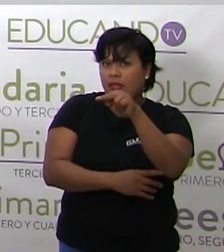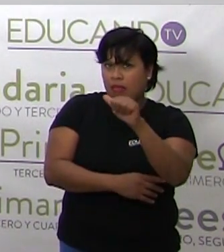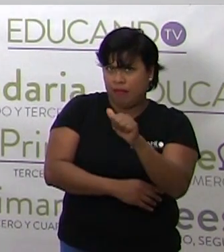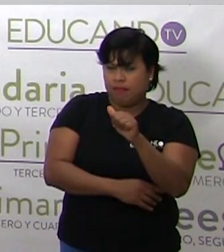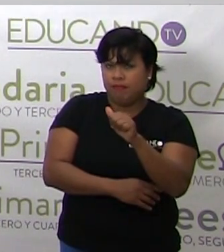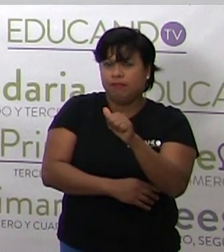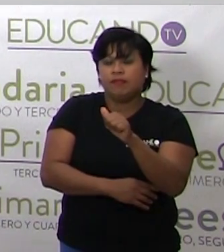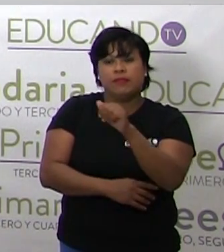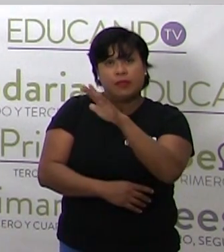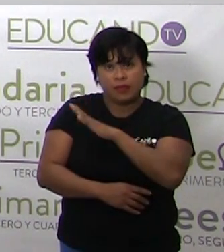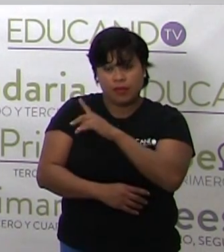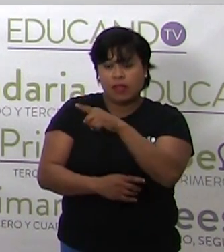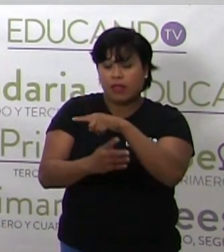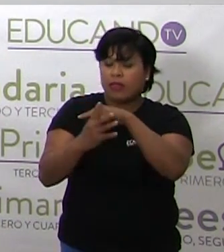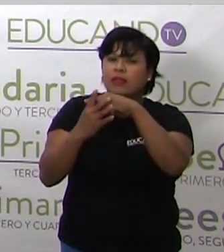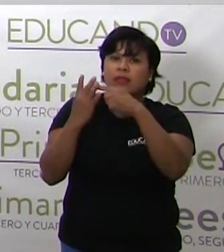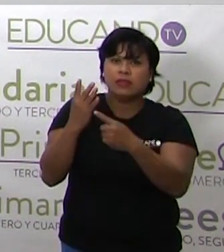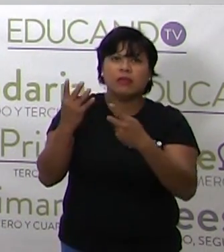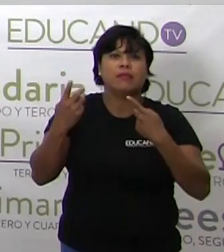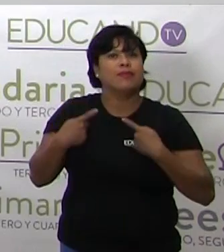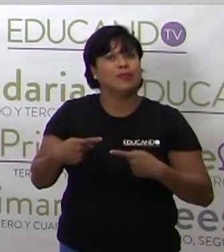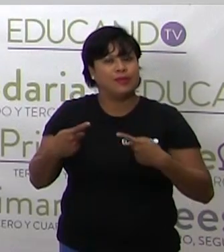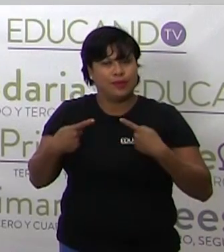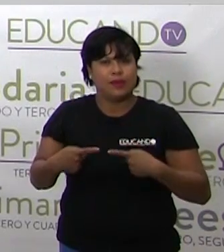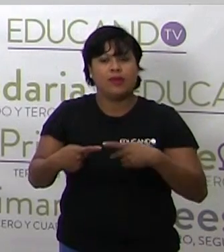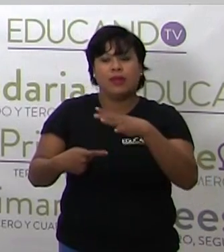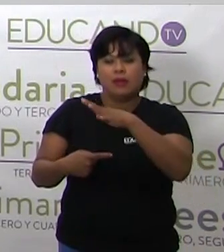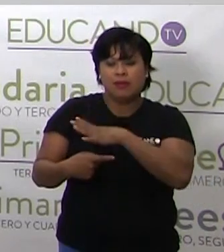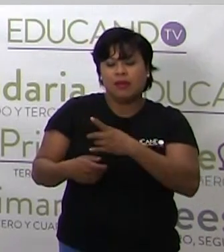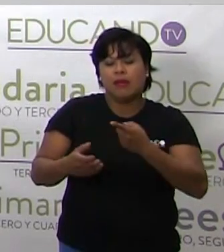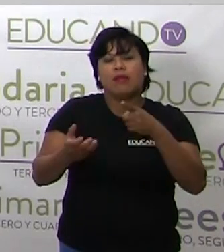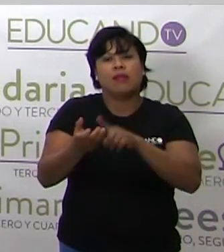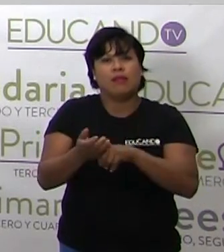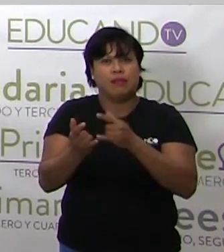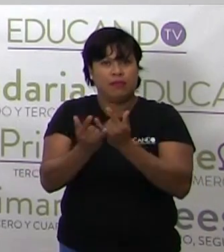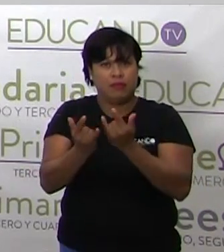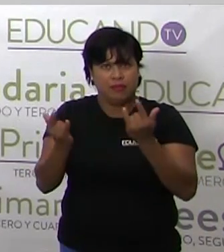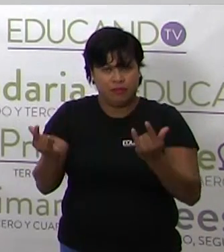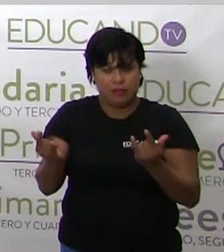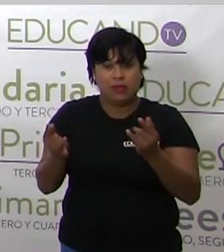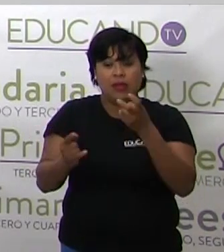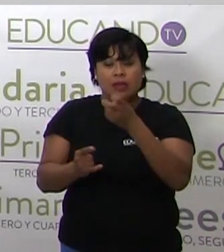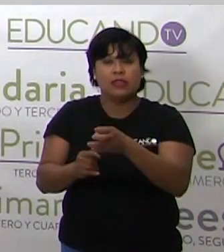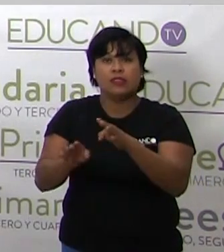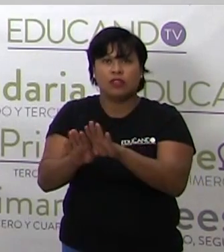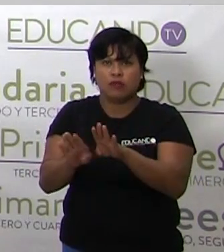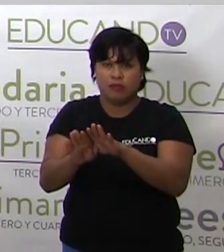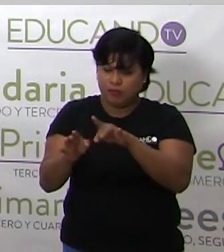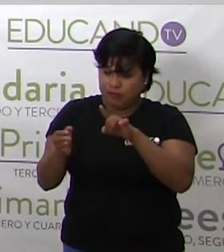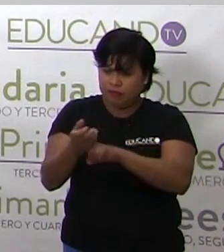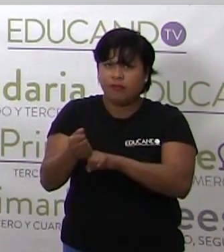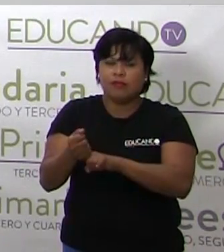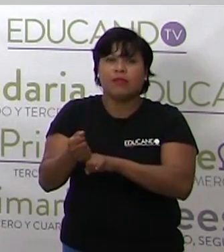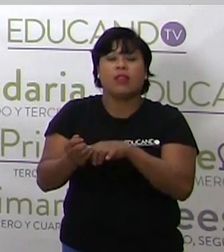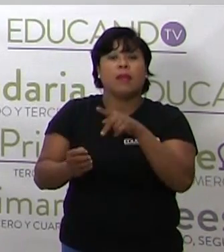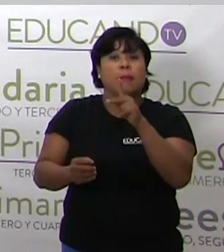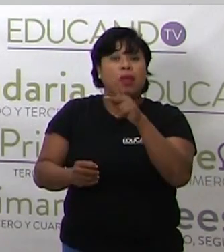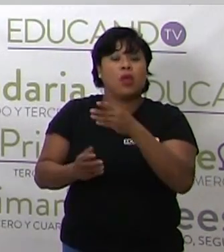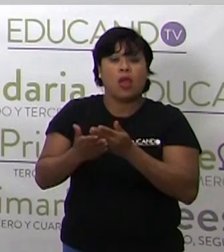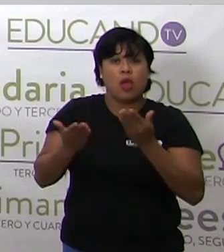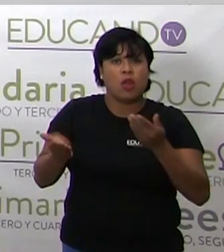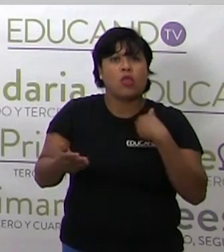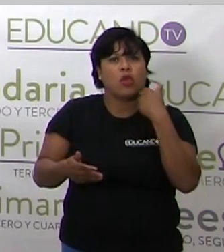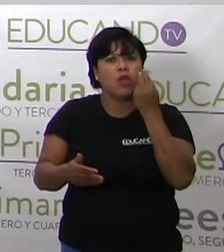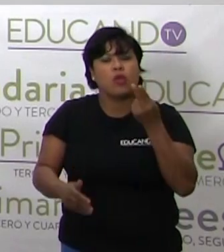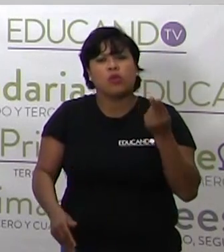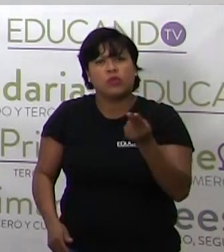Ana. Estos son los personajes que forman nuestra historia. Pero ahora quiero